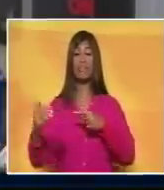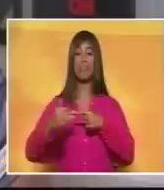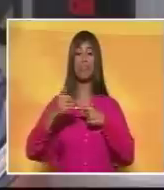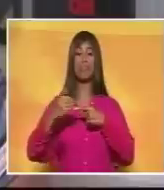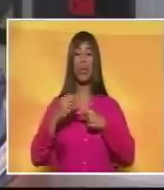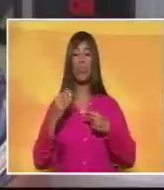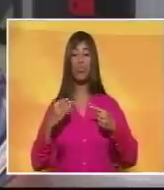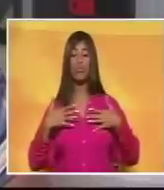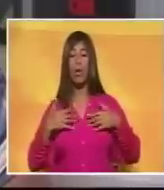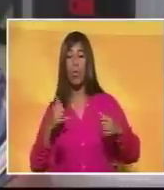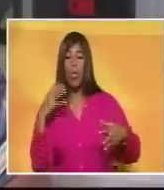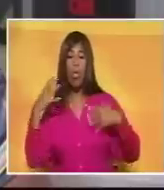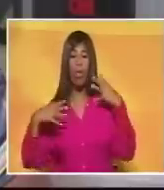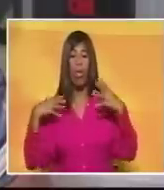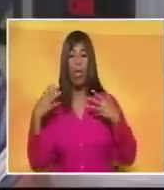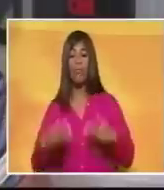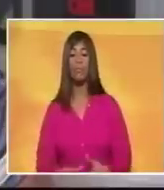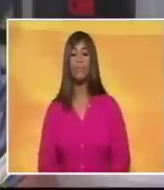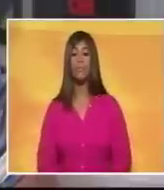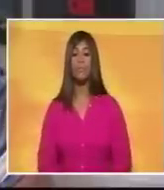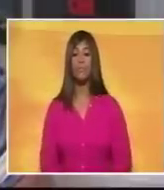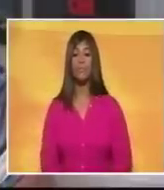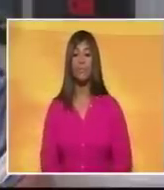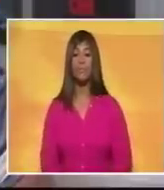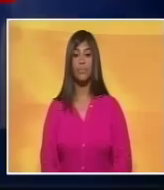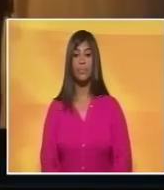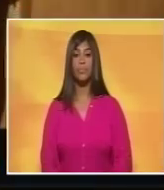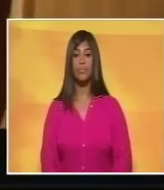su salud mental.